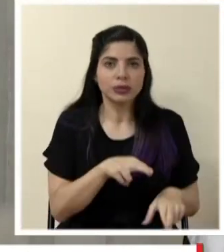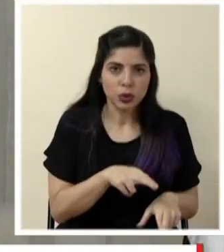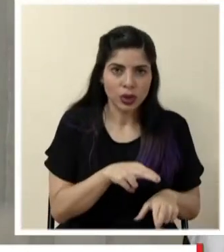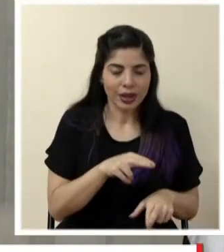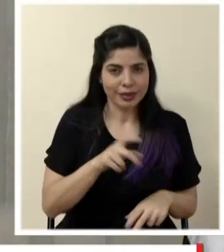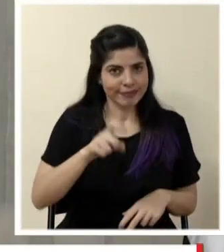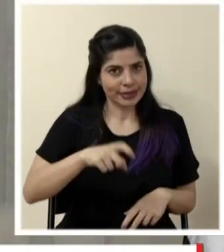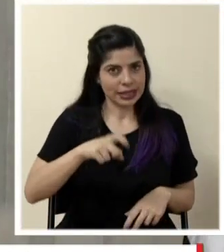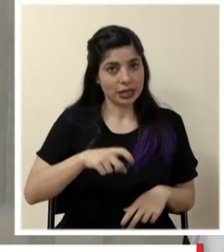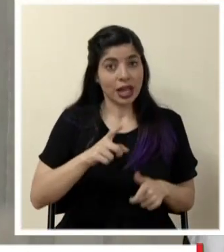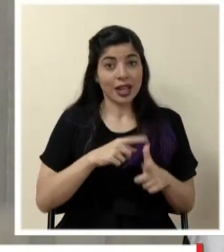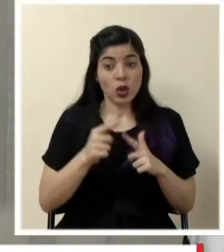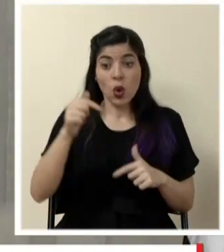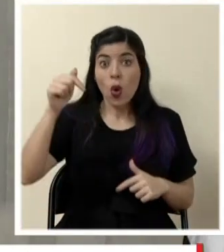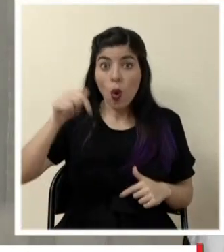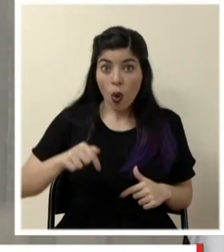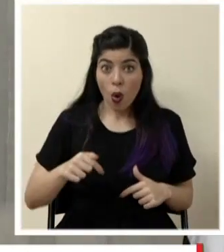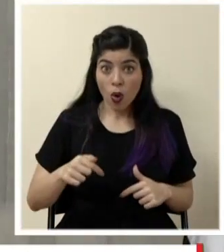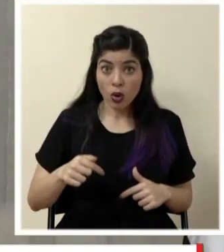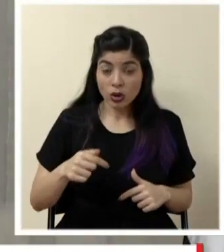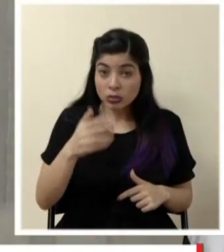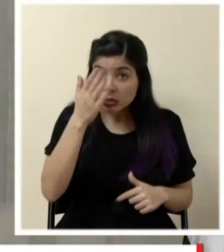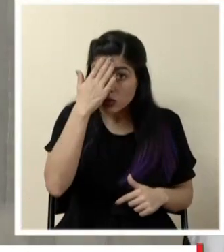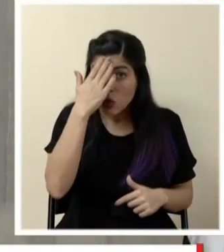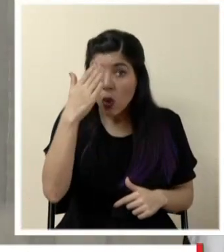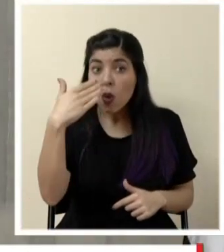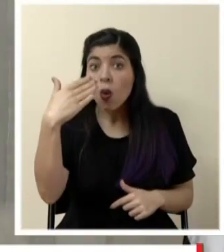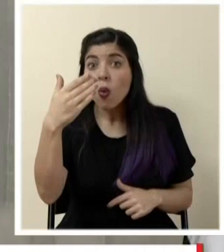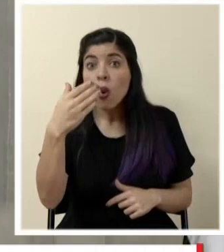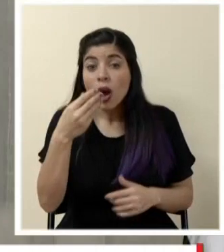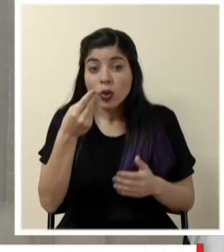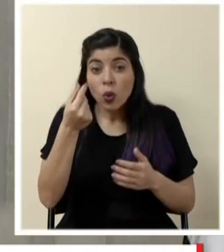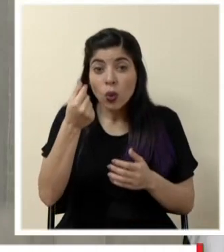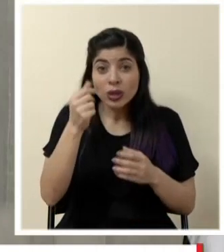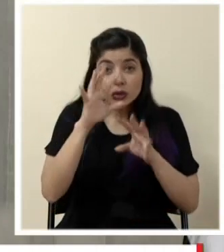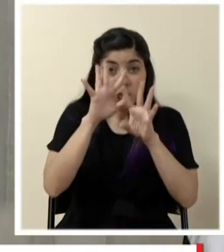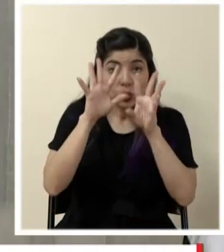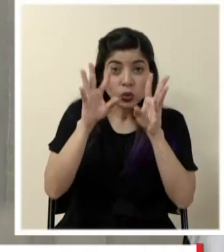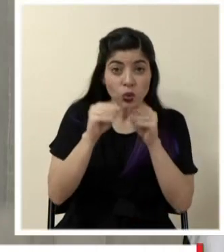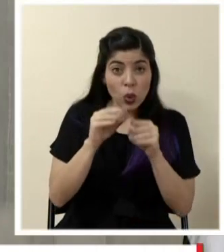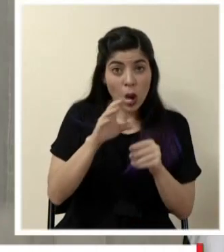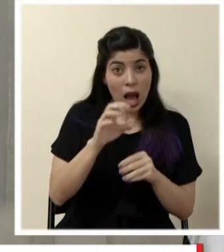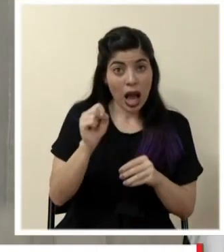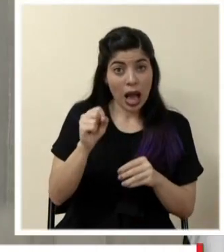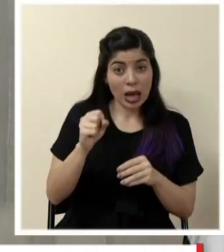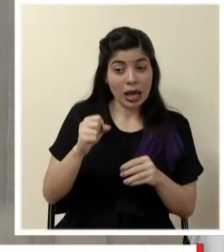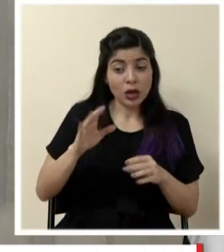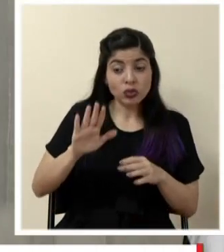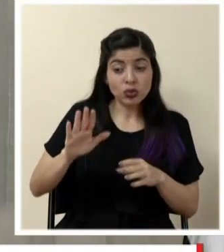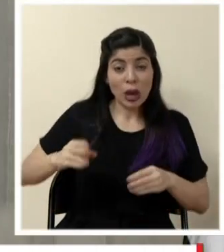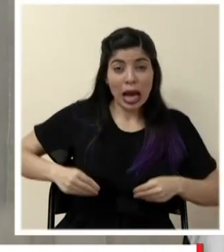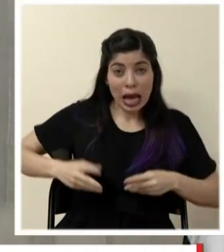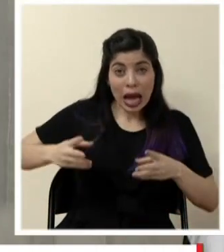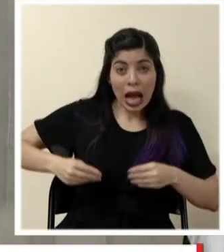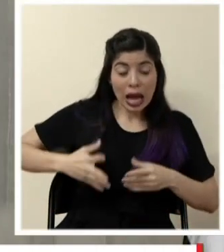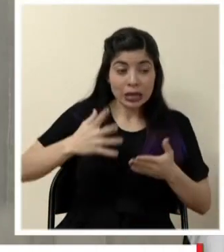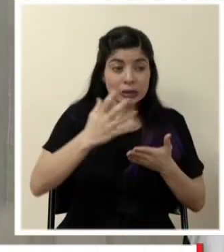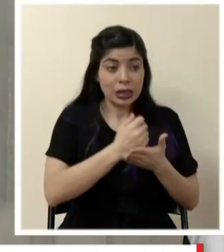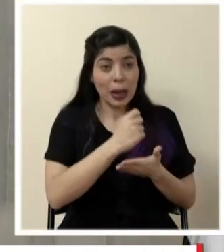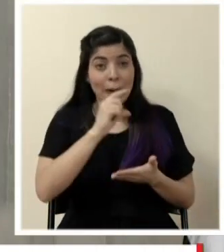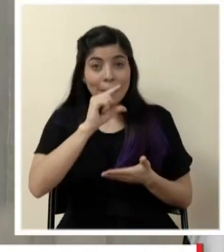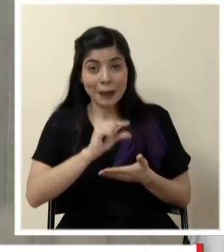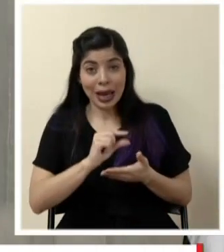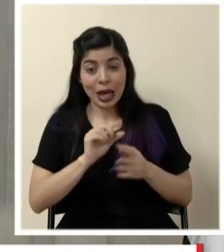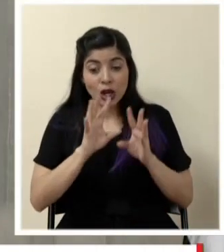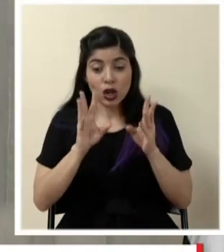a ciencia cierta hoy no sabemos cuánto le va a terminar de costar a la caja en mayor gasto y menores ingresos